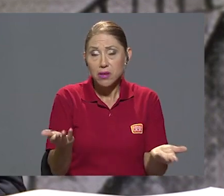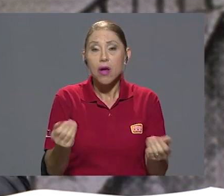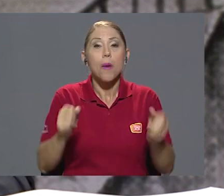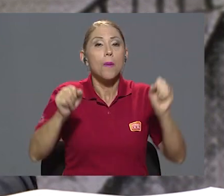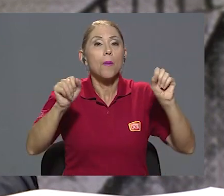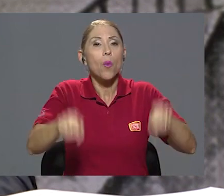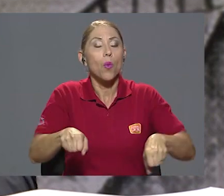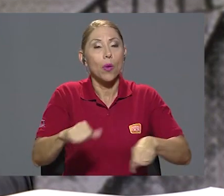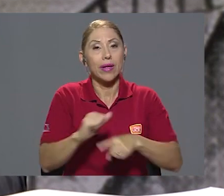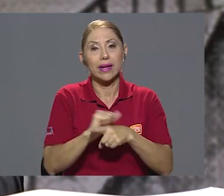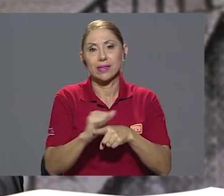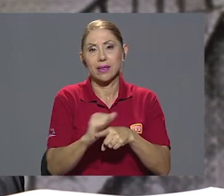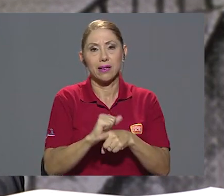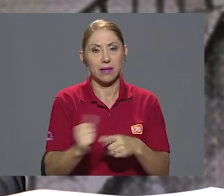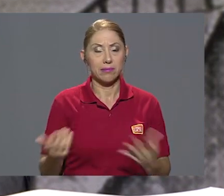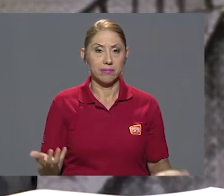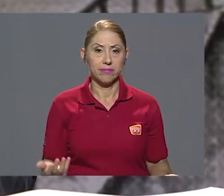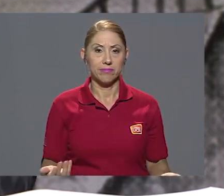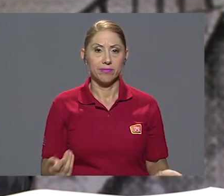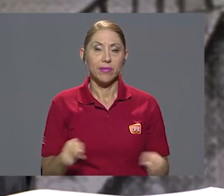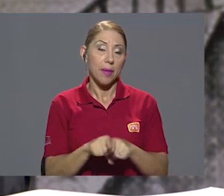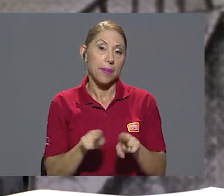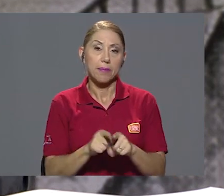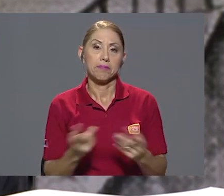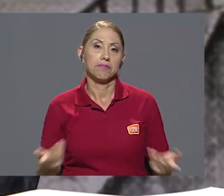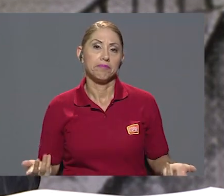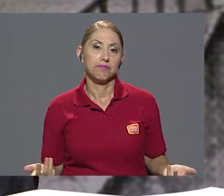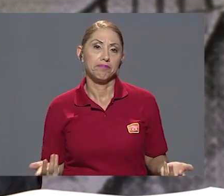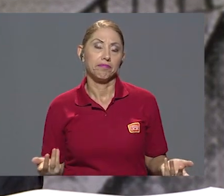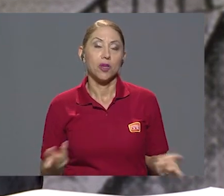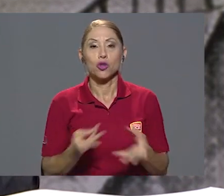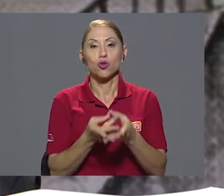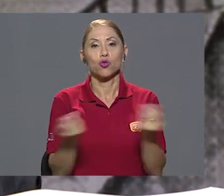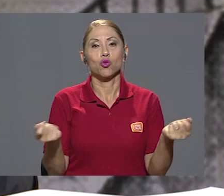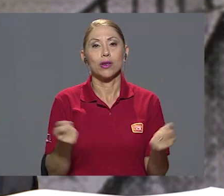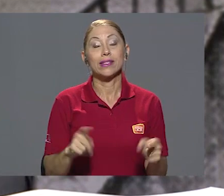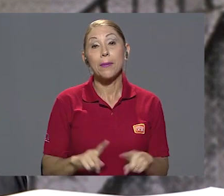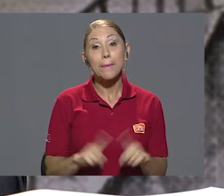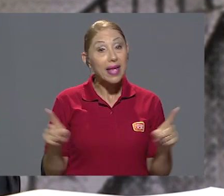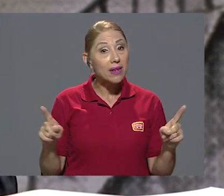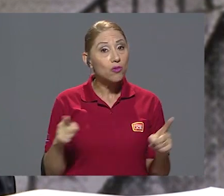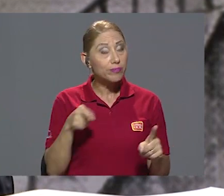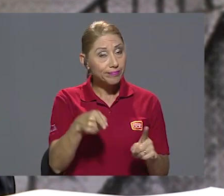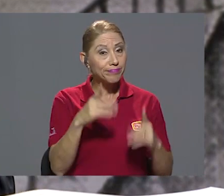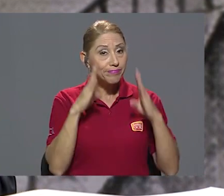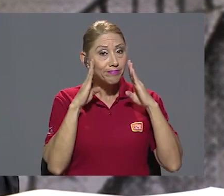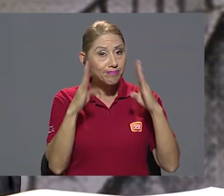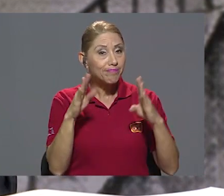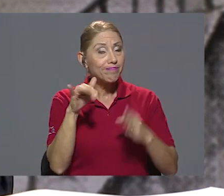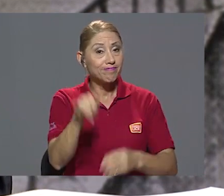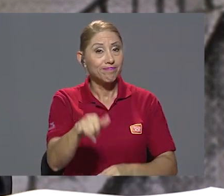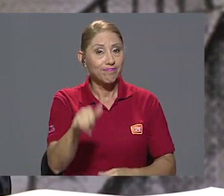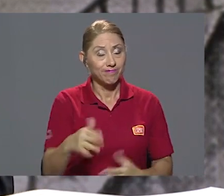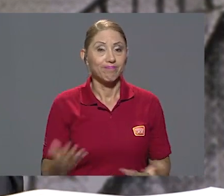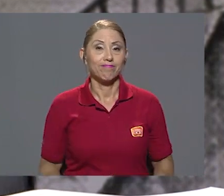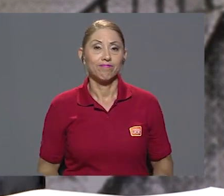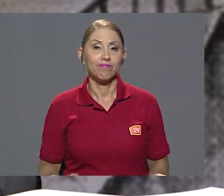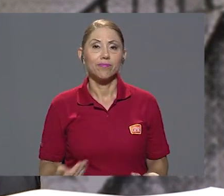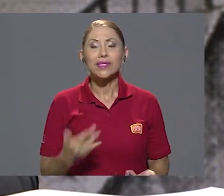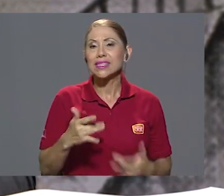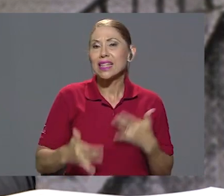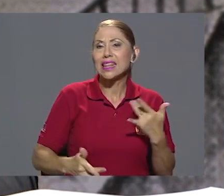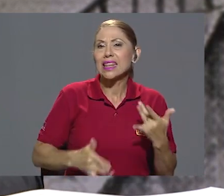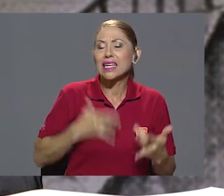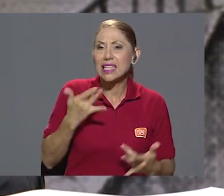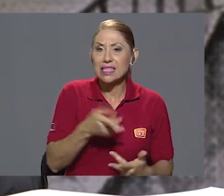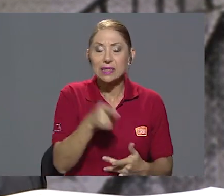disponible, poder ensayar también soluciones, pero atendiendo a eso, los sentires,